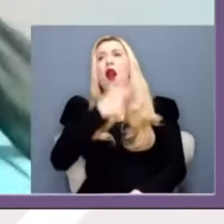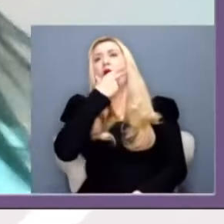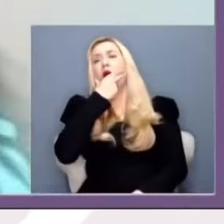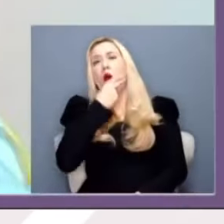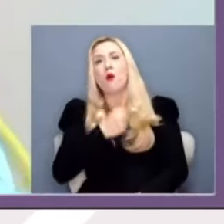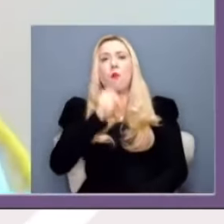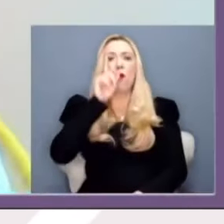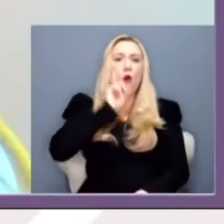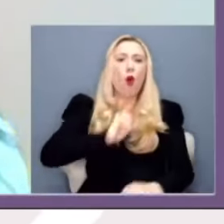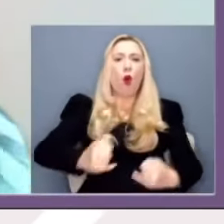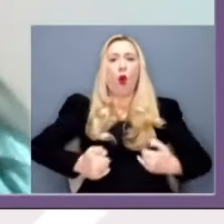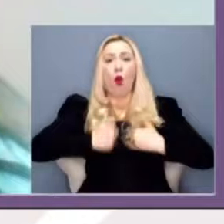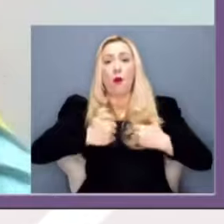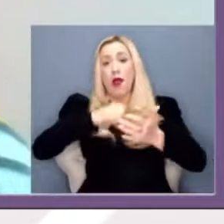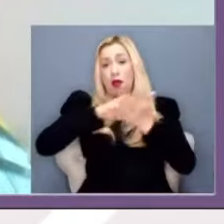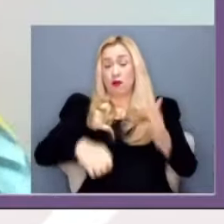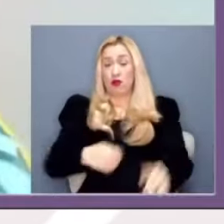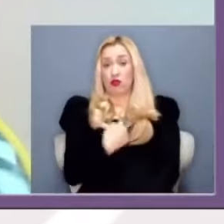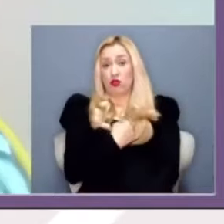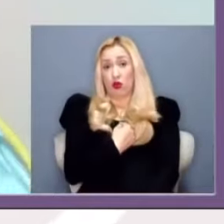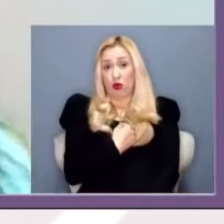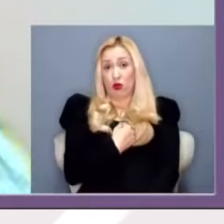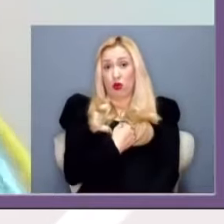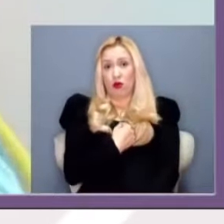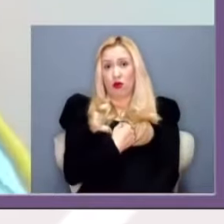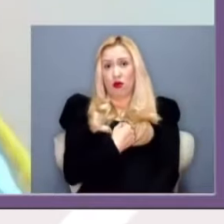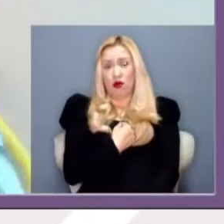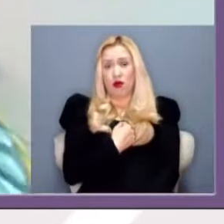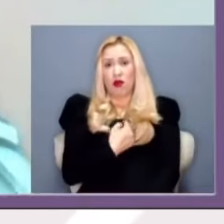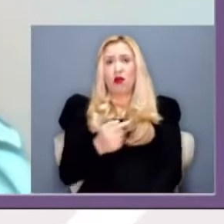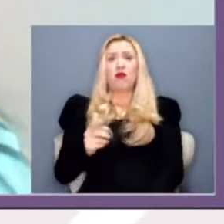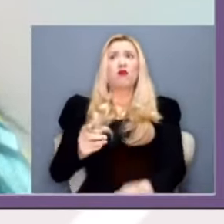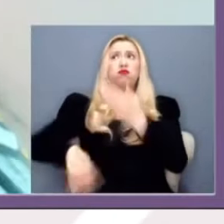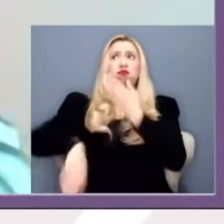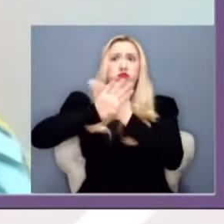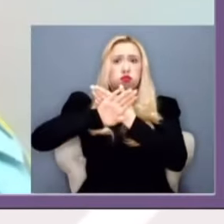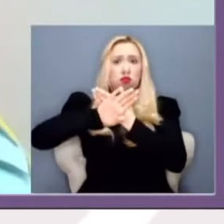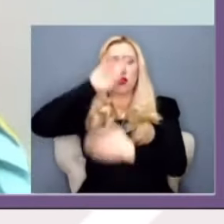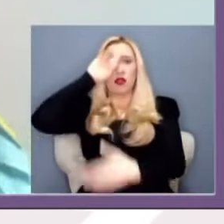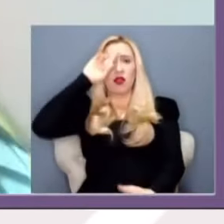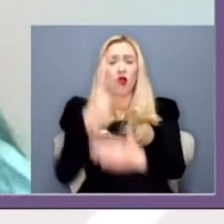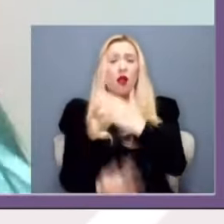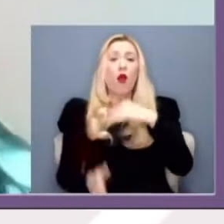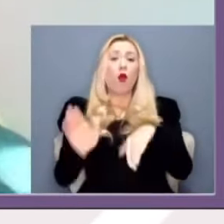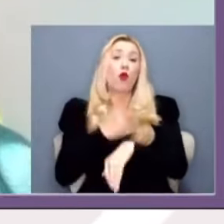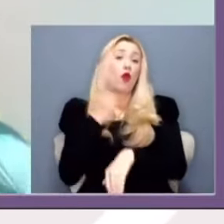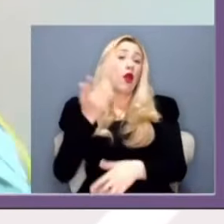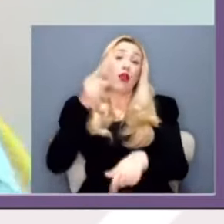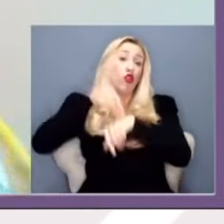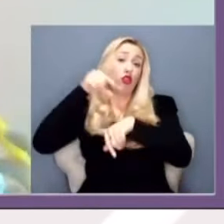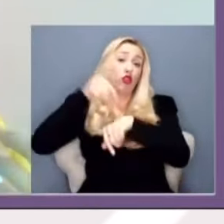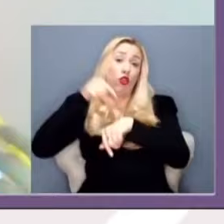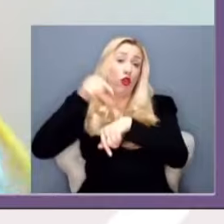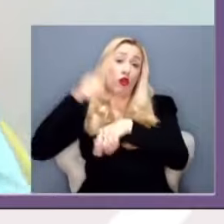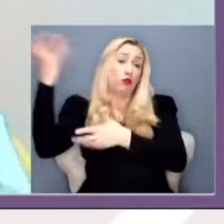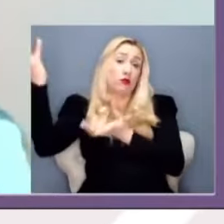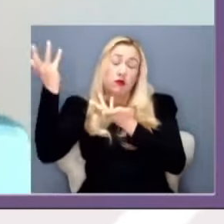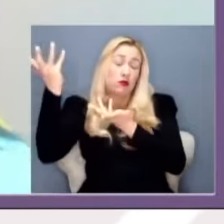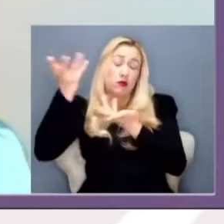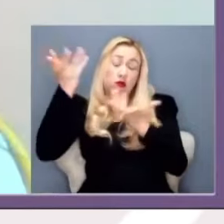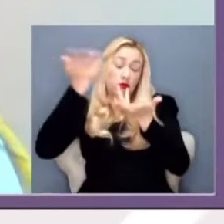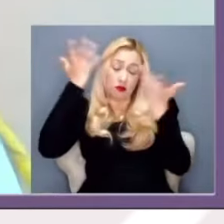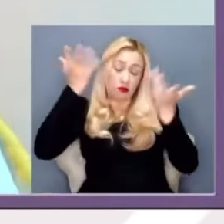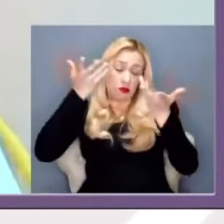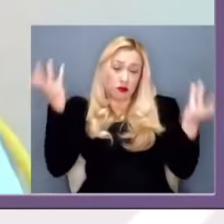joven, lesbiana como yo, sea sujeta a una violación correctiva disfrazada de una práctica terapéutica que intente coercionar